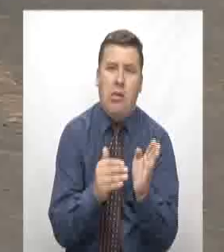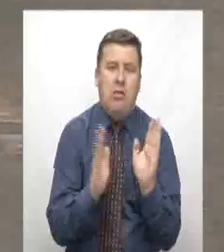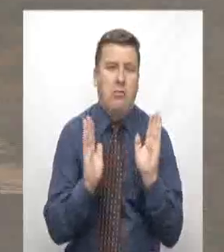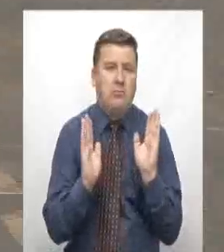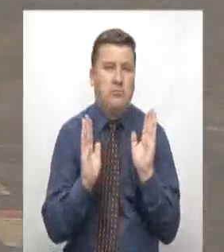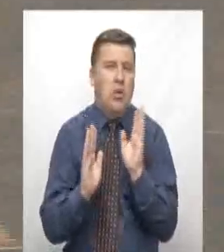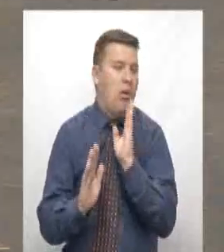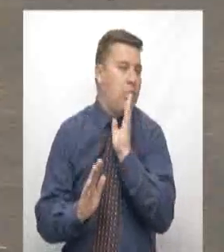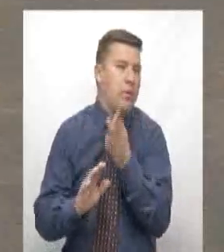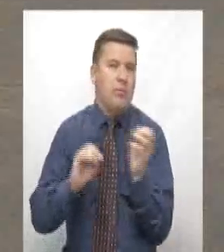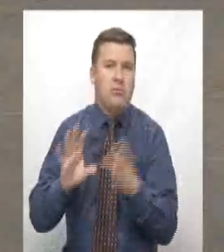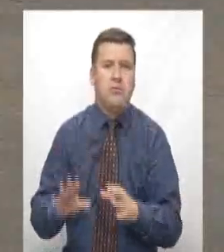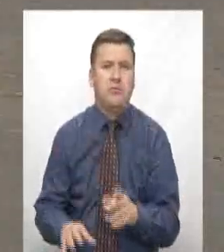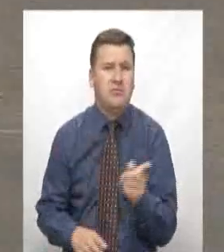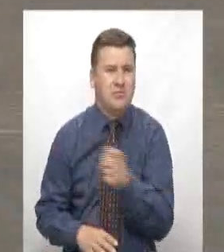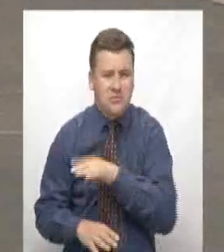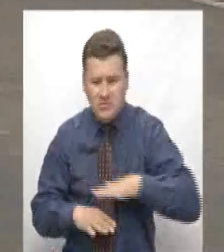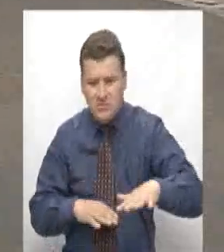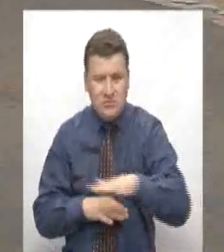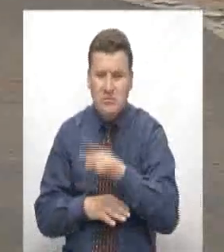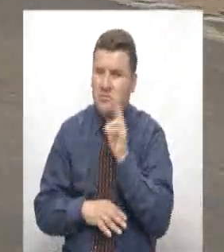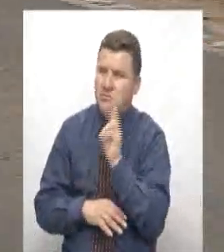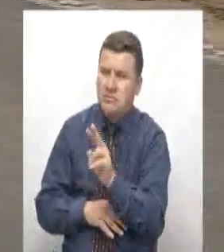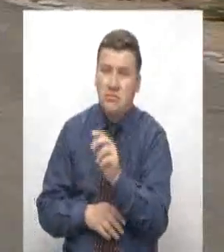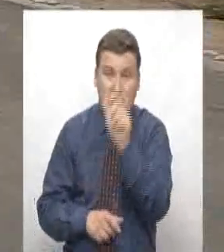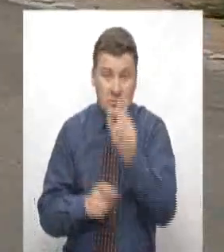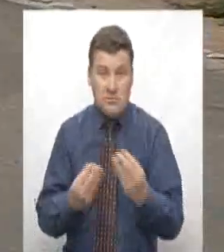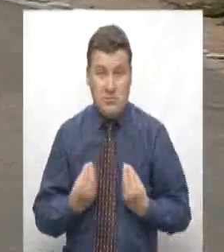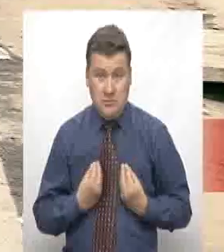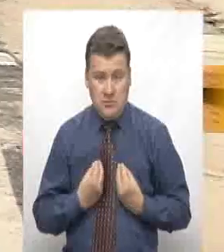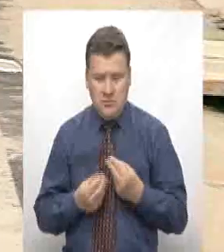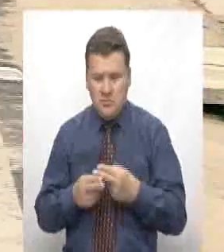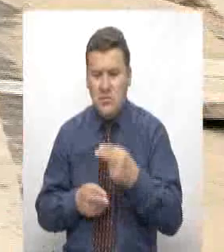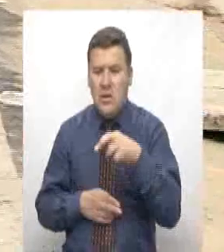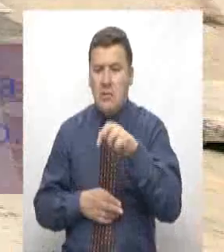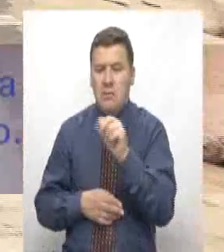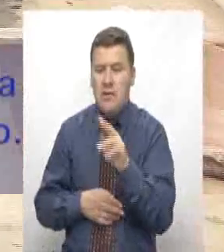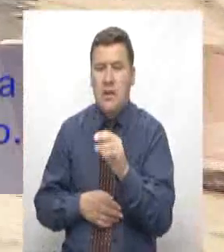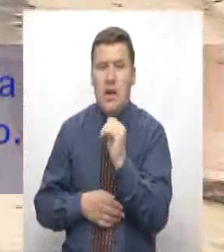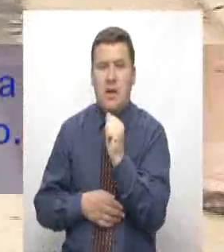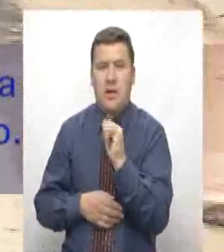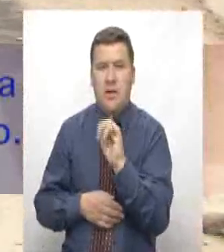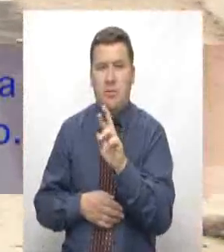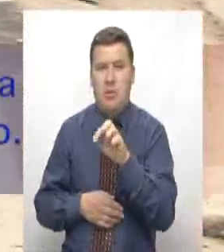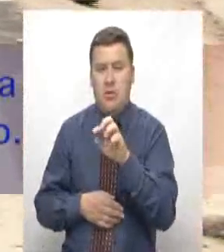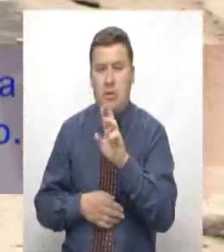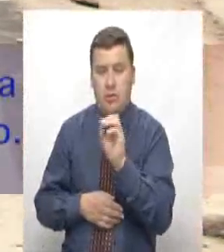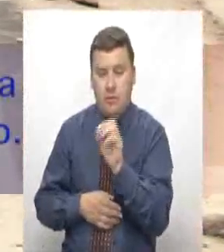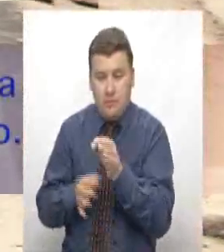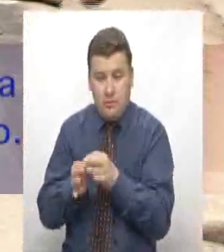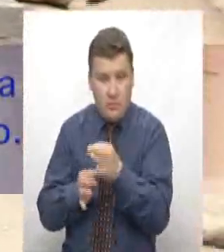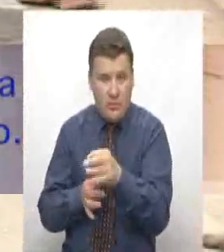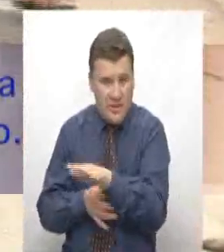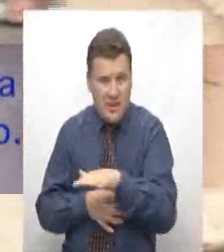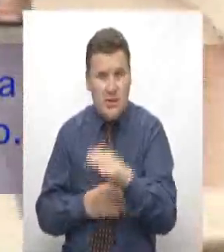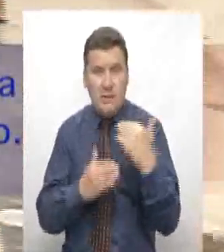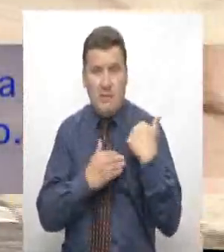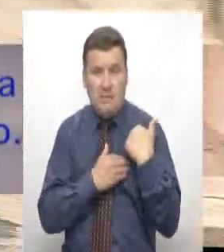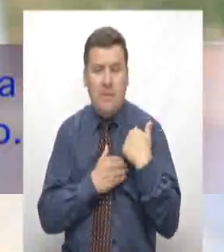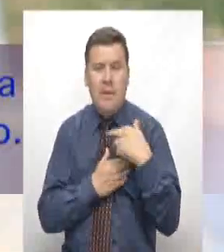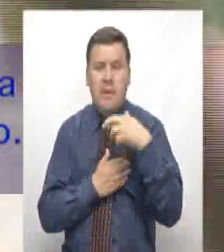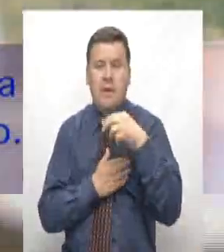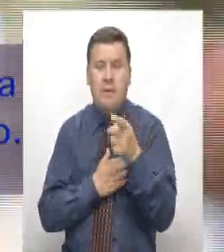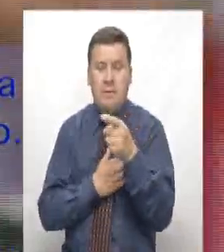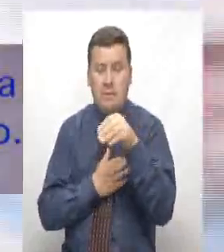quedó todo en el abandono? Para los vecinos del sector y miles de habitantes de Paz de Ariporo, el proyecto que estuvo a cargo de la Unión Temporal